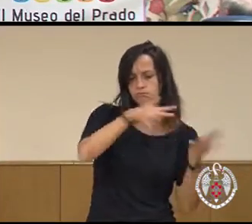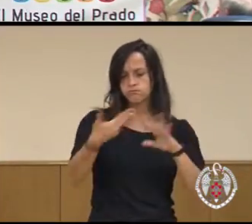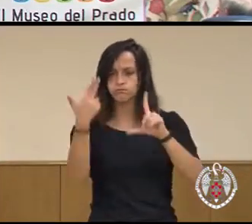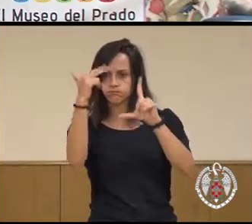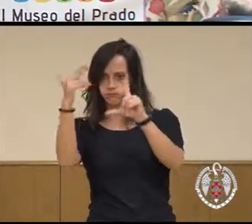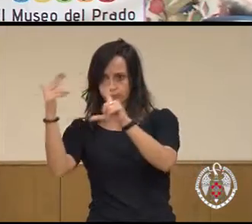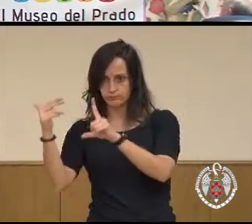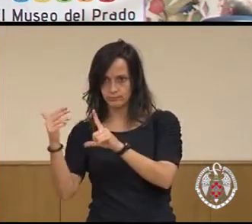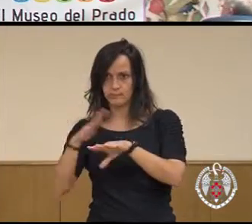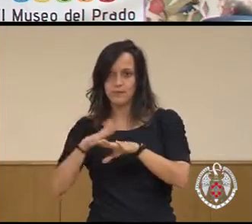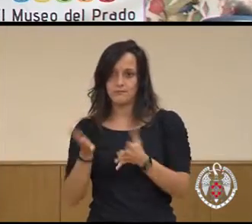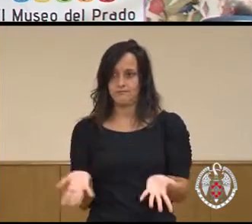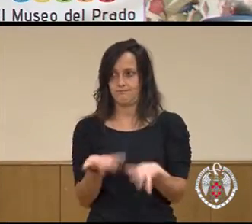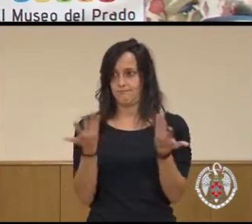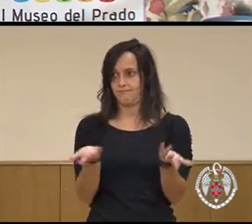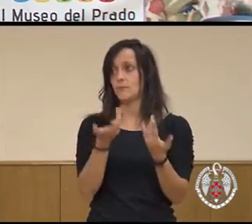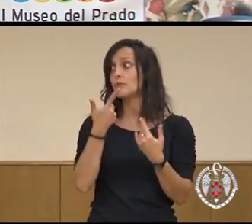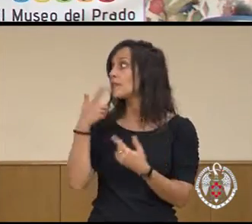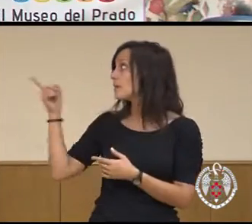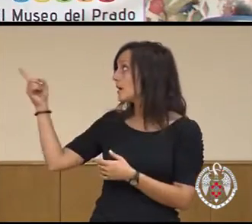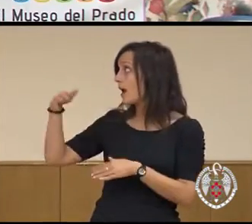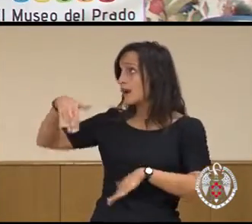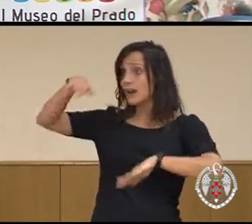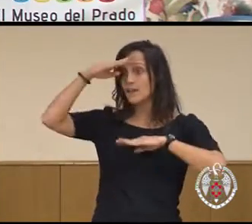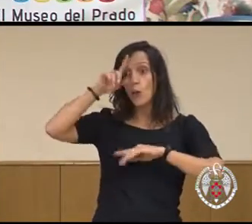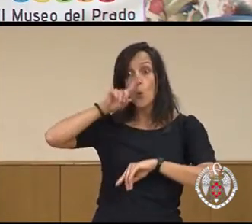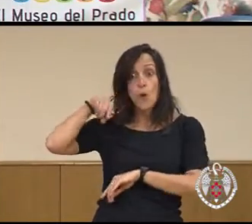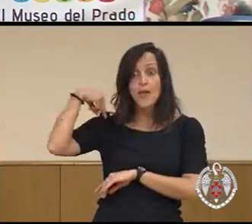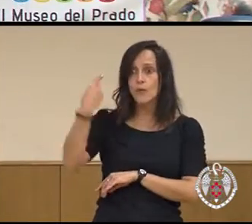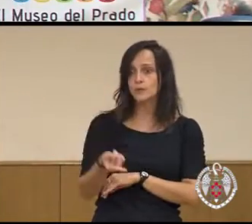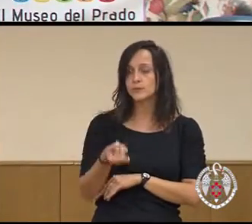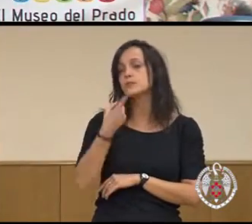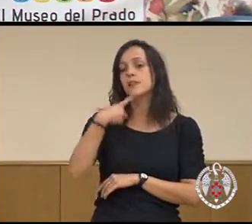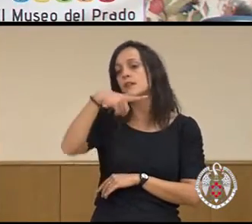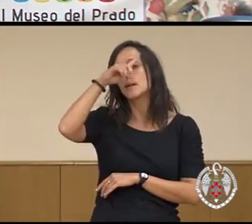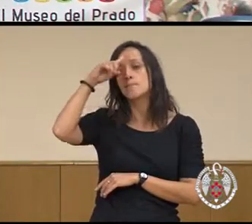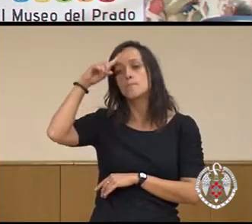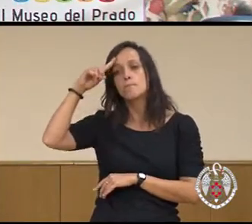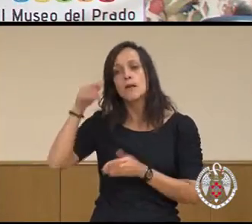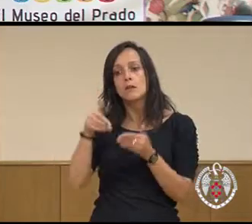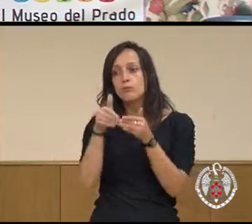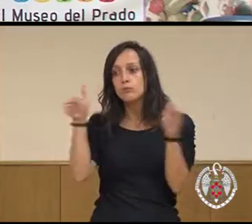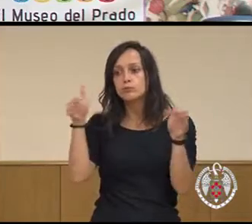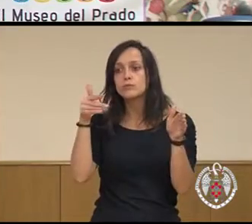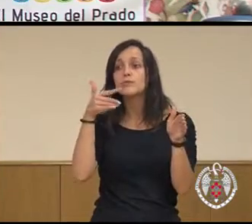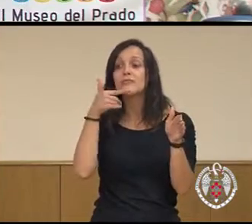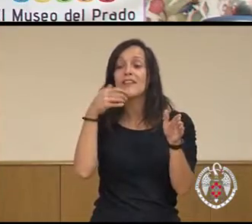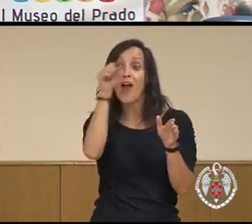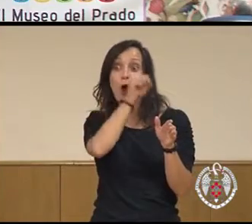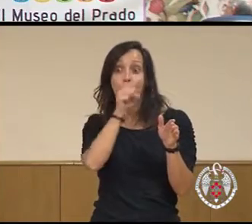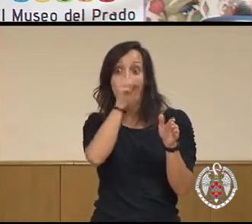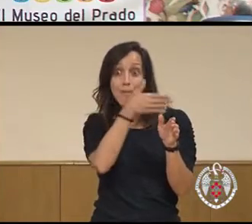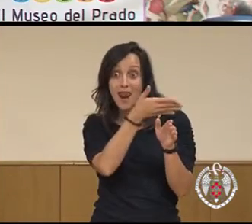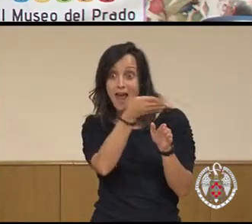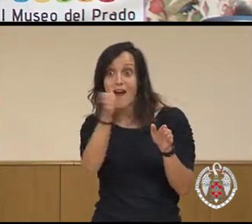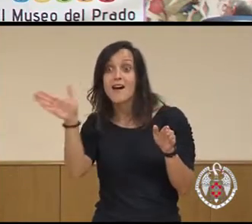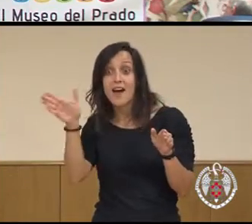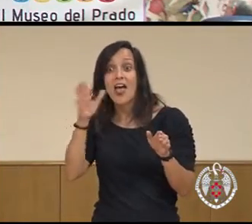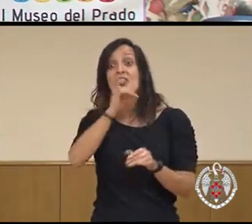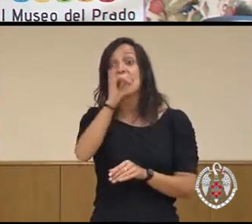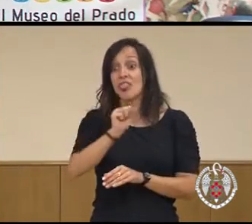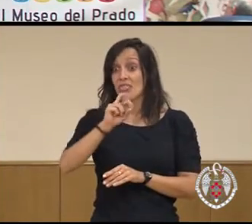1653, un año después de este retrato, se estrena en Madrid Fortunas de Perseo y Andrómeda, uno de los primeros ensayos de ópera española, de zarzuela española,